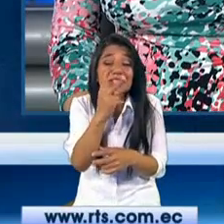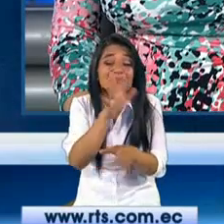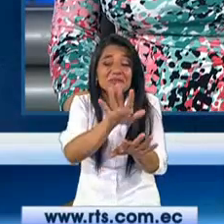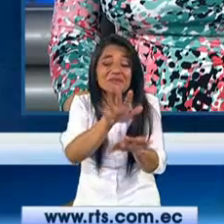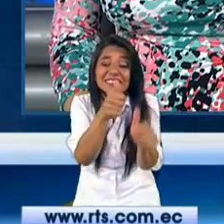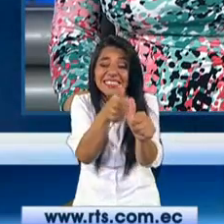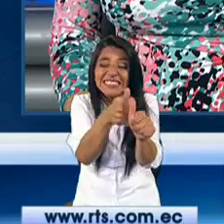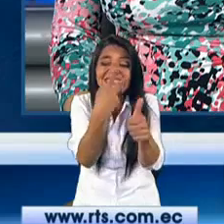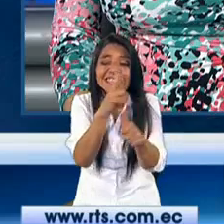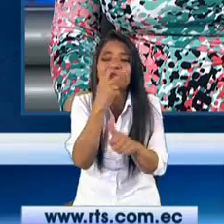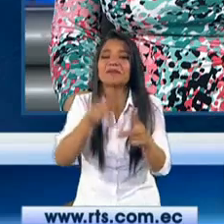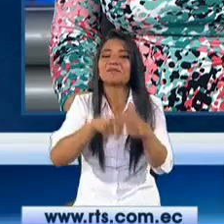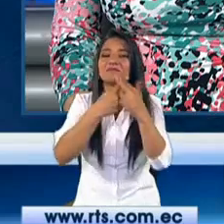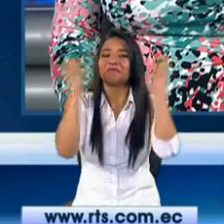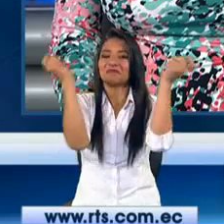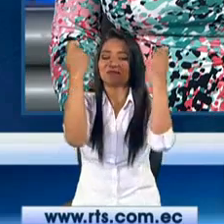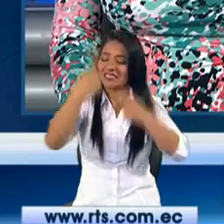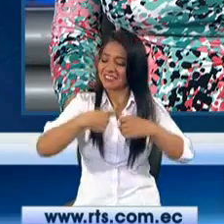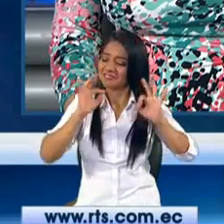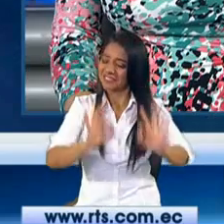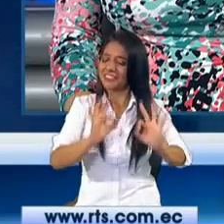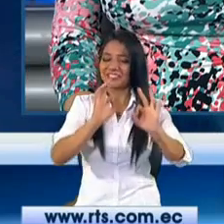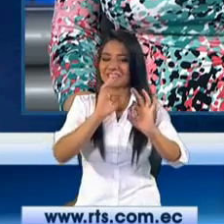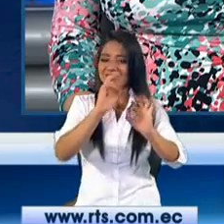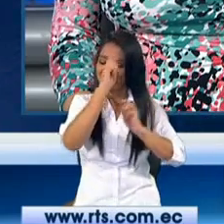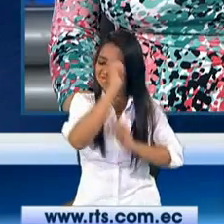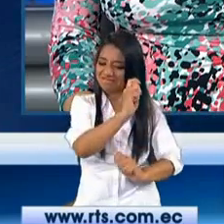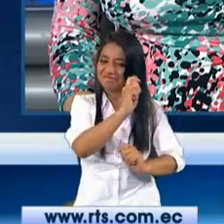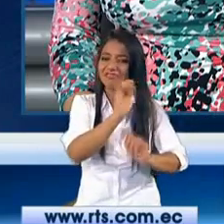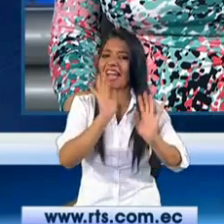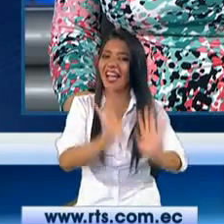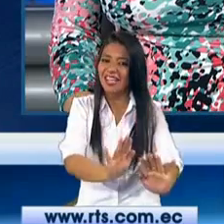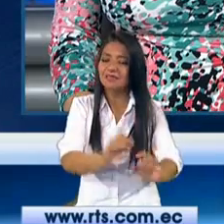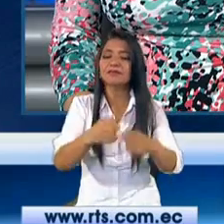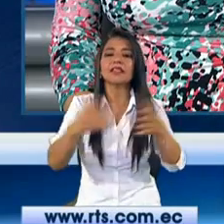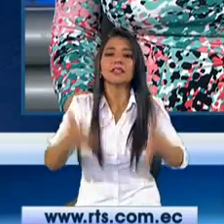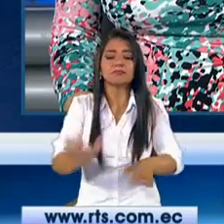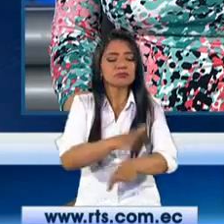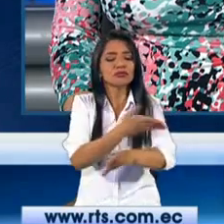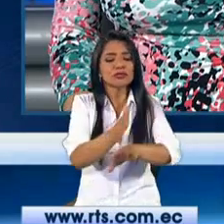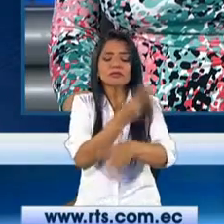ustedes para comenzar a festejar a Quito como se debe, con lo que nos caracteriza: